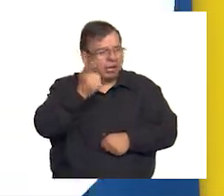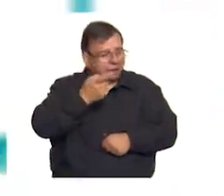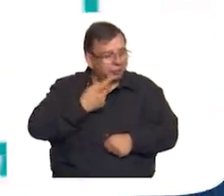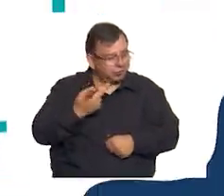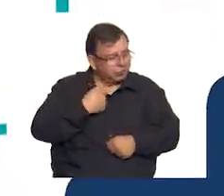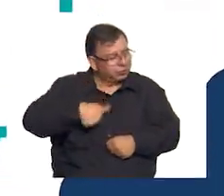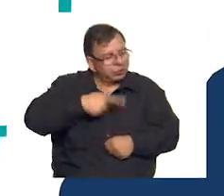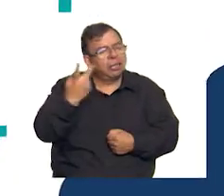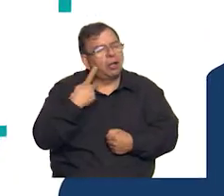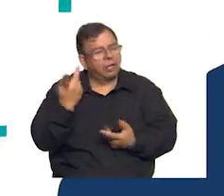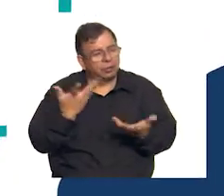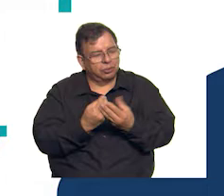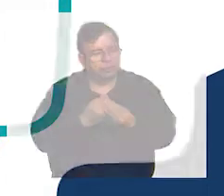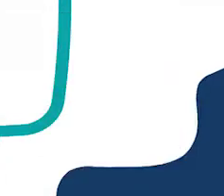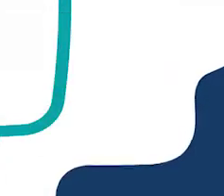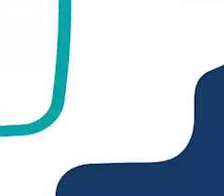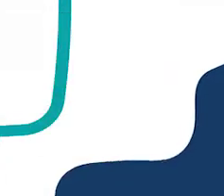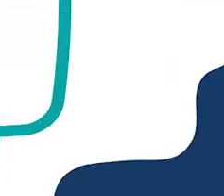Gaby y yo.